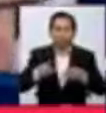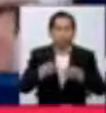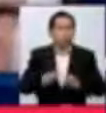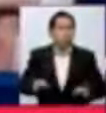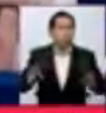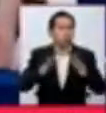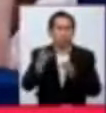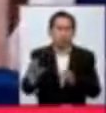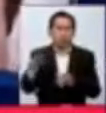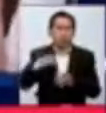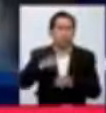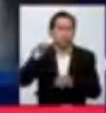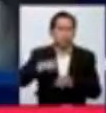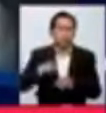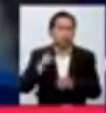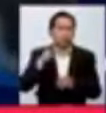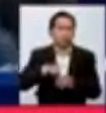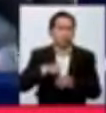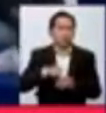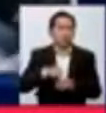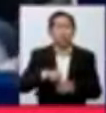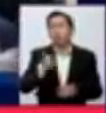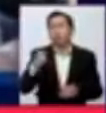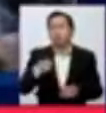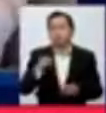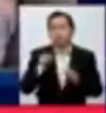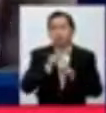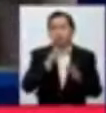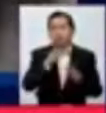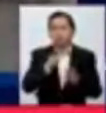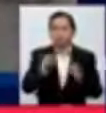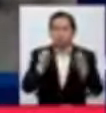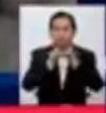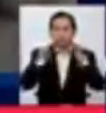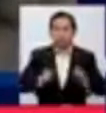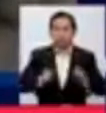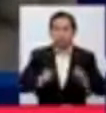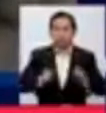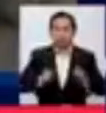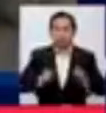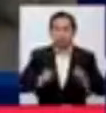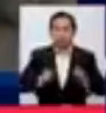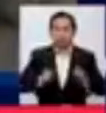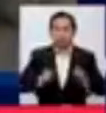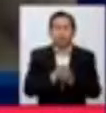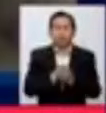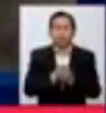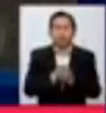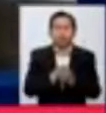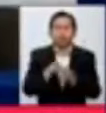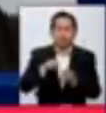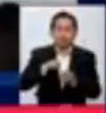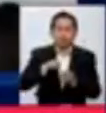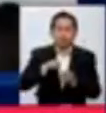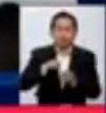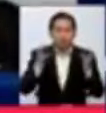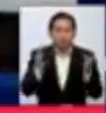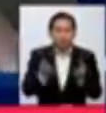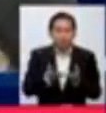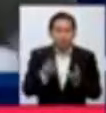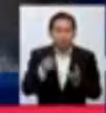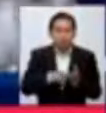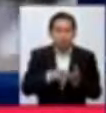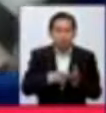pueda participar. Y un punto que usted señalaba, el sistema educativo. Creemos que la pandemia de la